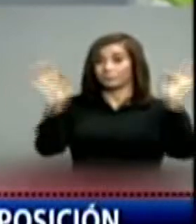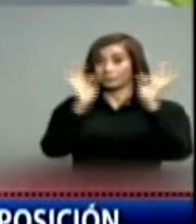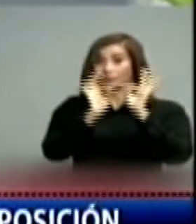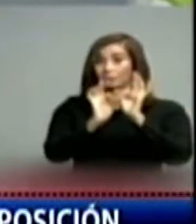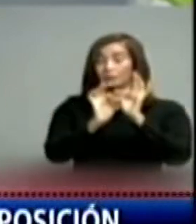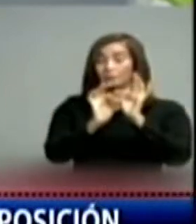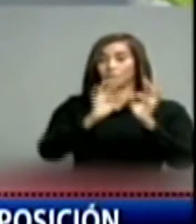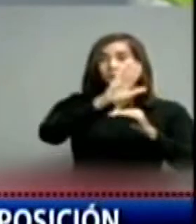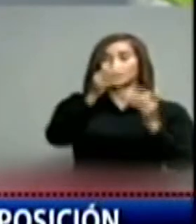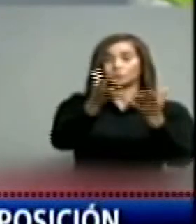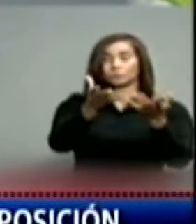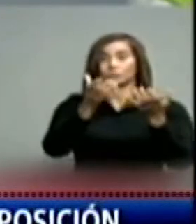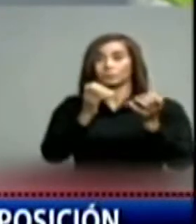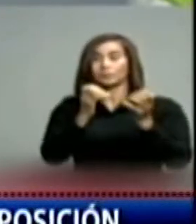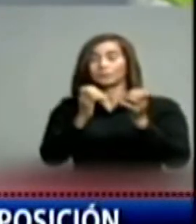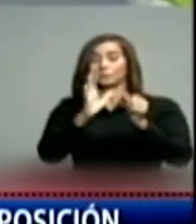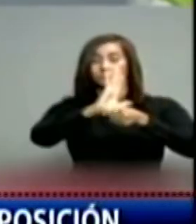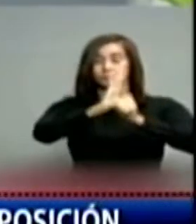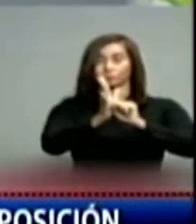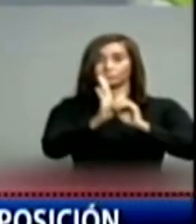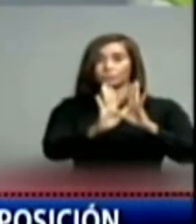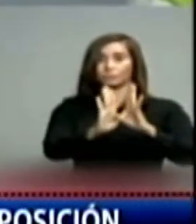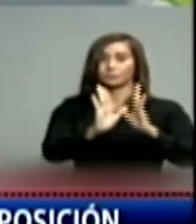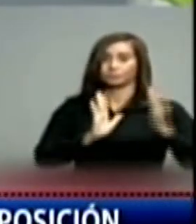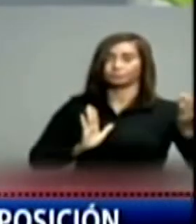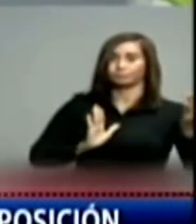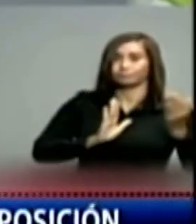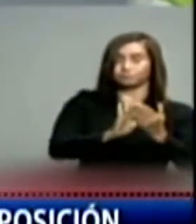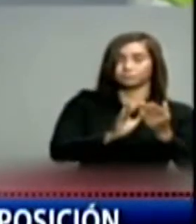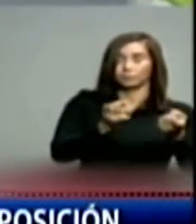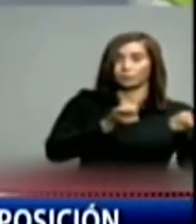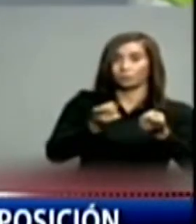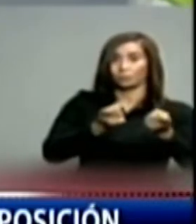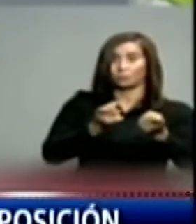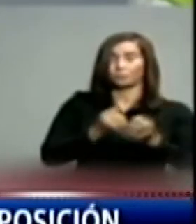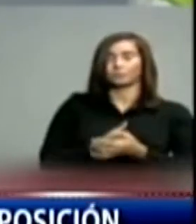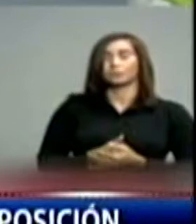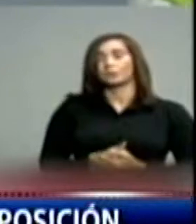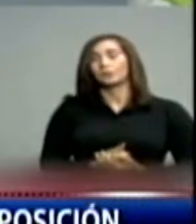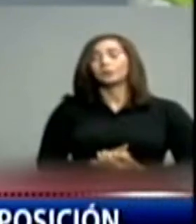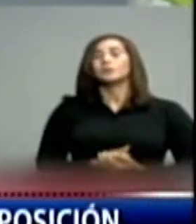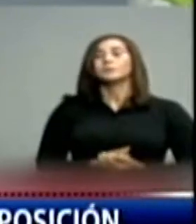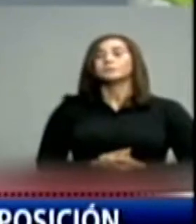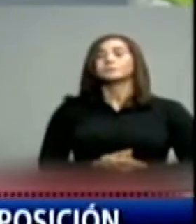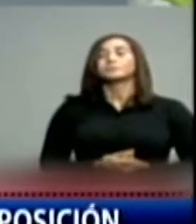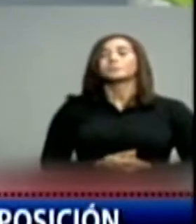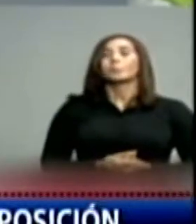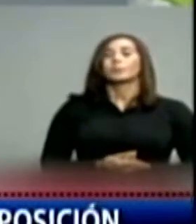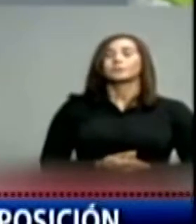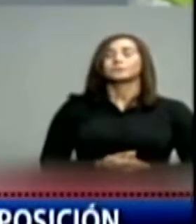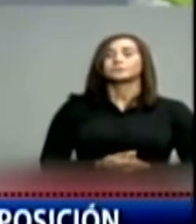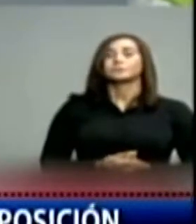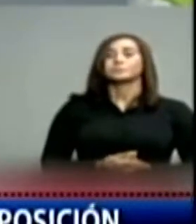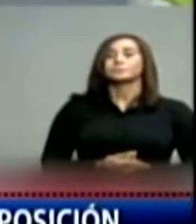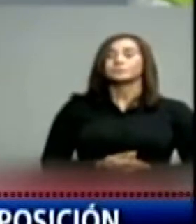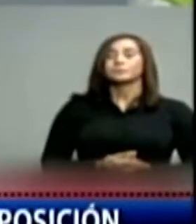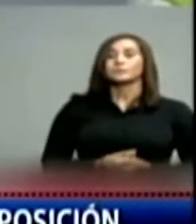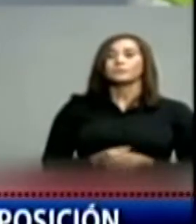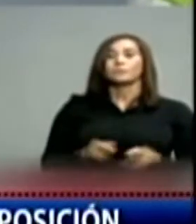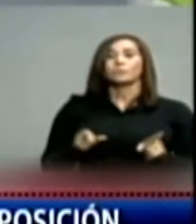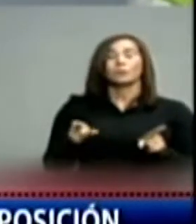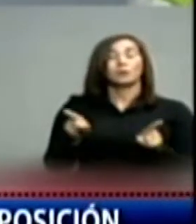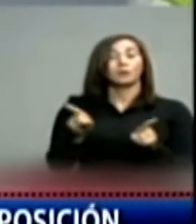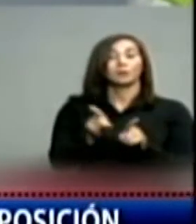queremos mantener el COVID-19 bajo control. En la última jornada, las autoridades reportan que